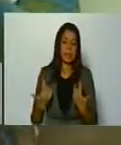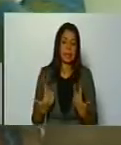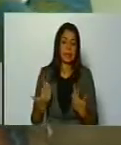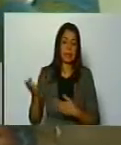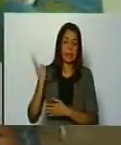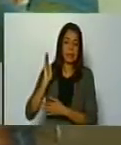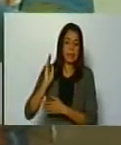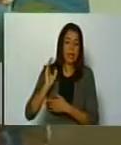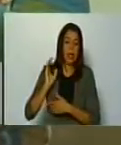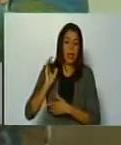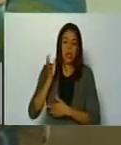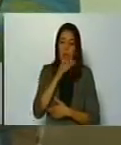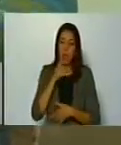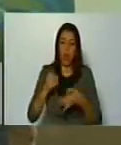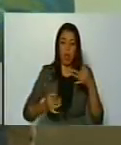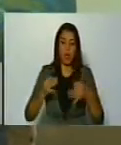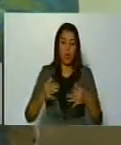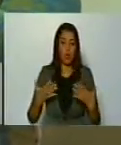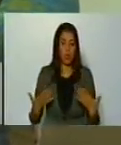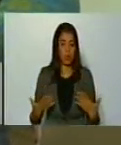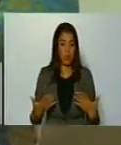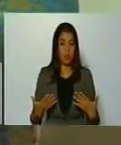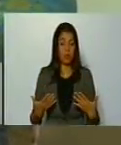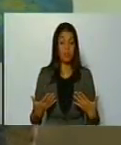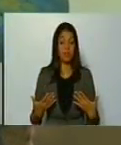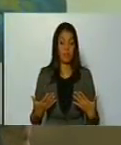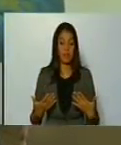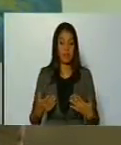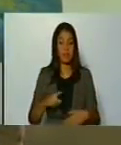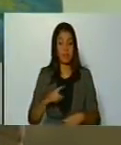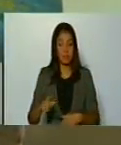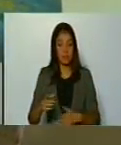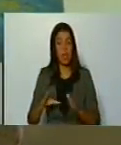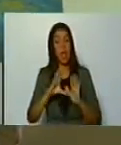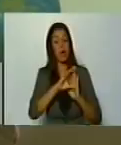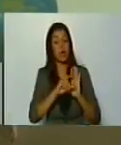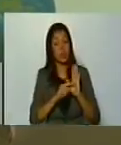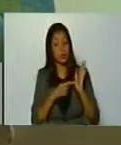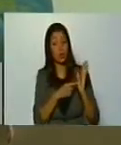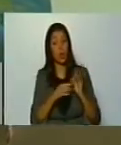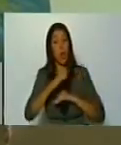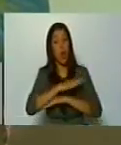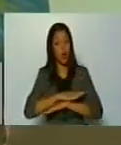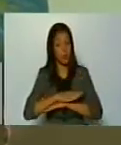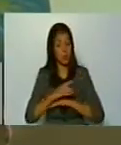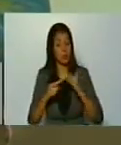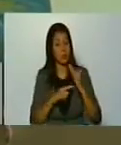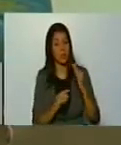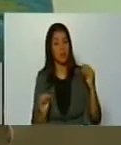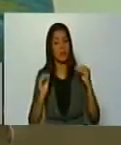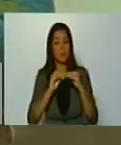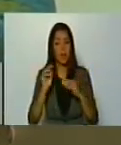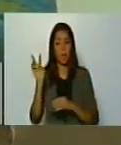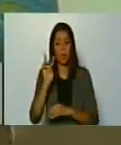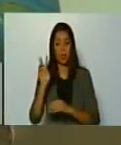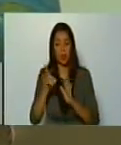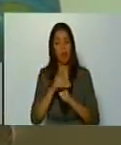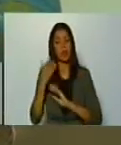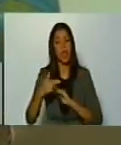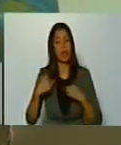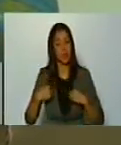injustos frente al Estado constitucional de los derechos humanos que rige en Venezuela.